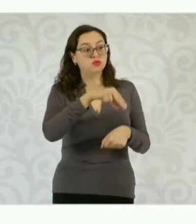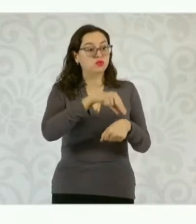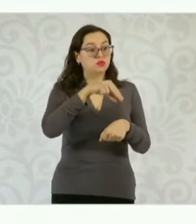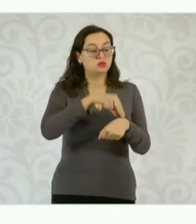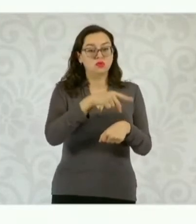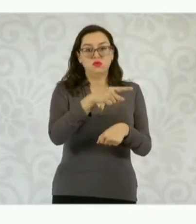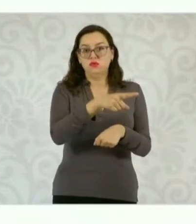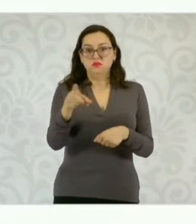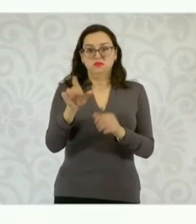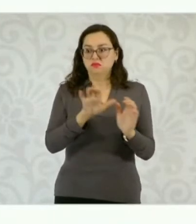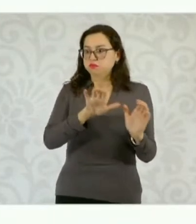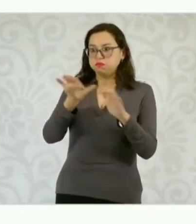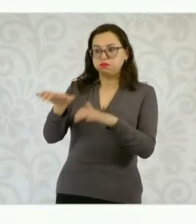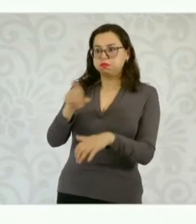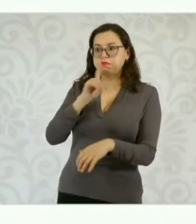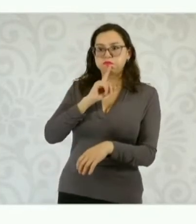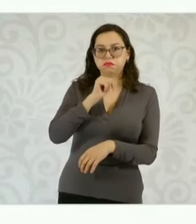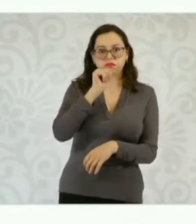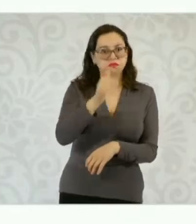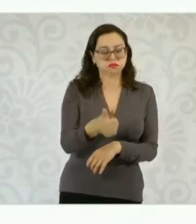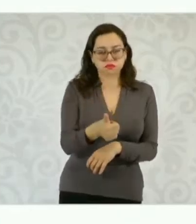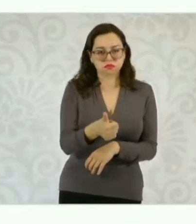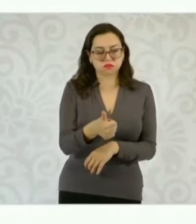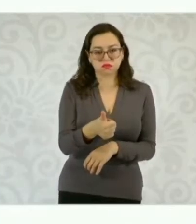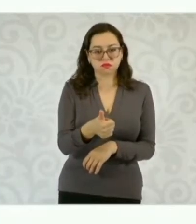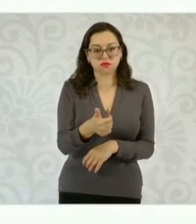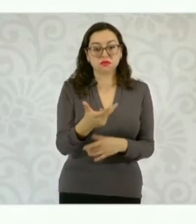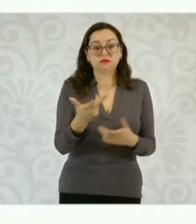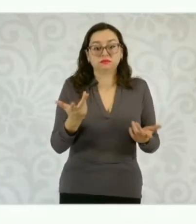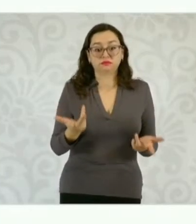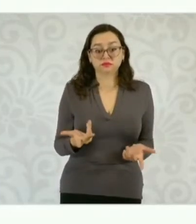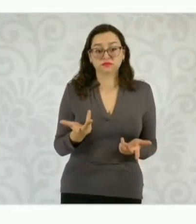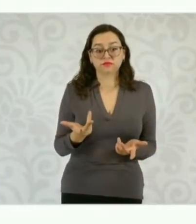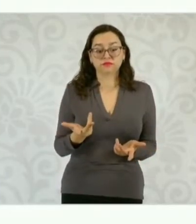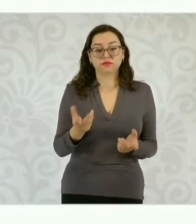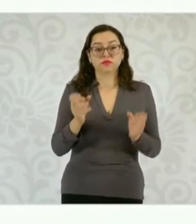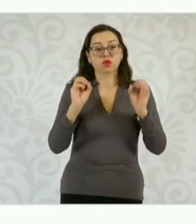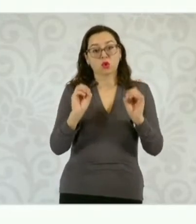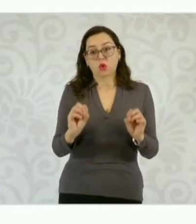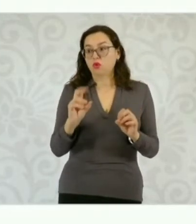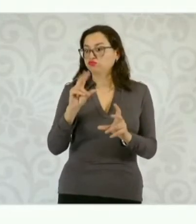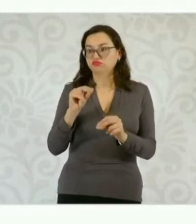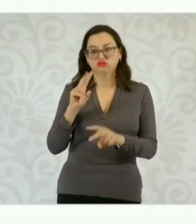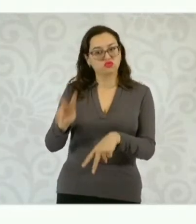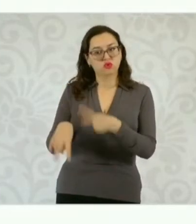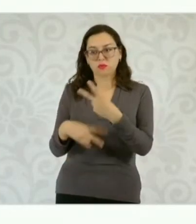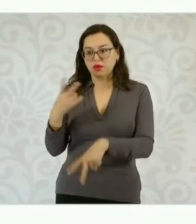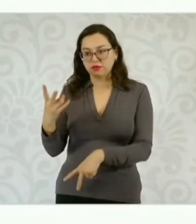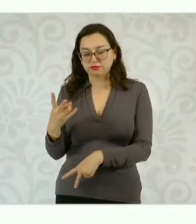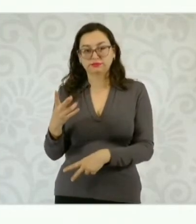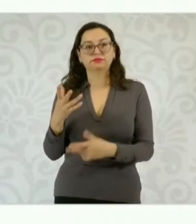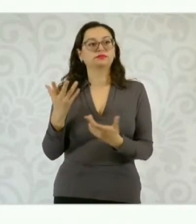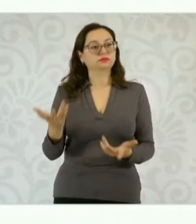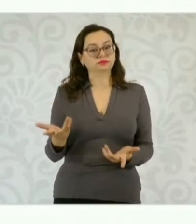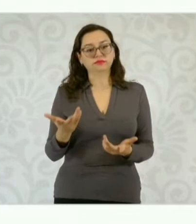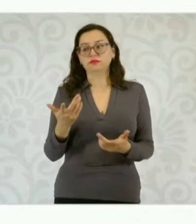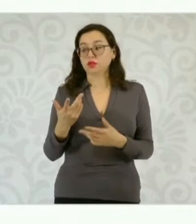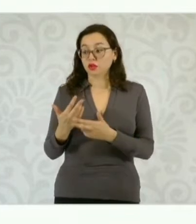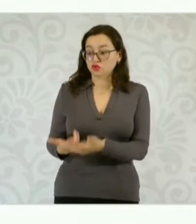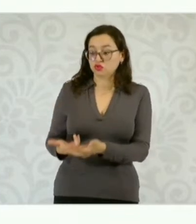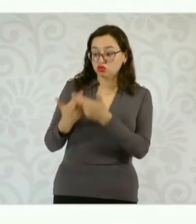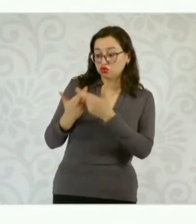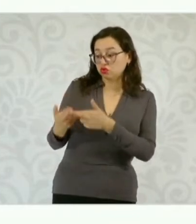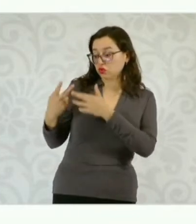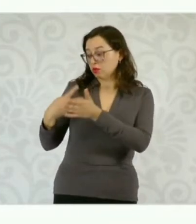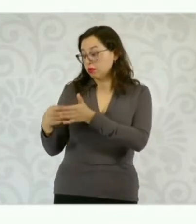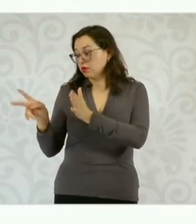alguno de los de la primera ronda haya no optado por hacer efectiva esa asignación, se vuelven a asignar entre el 30 de